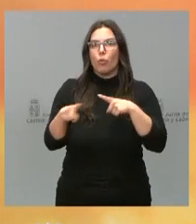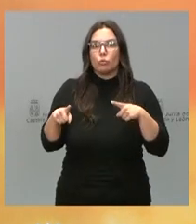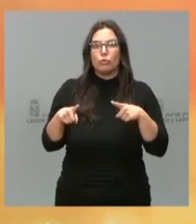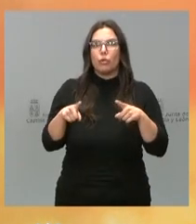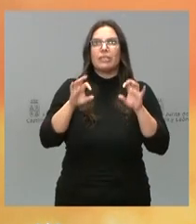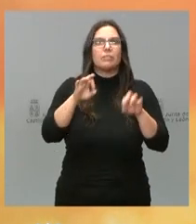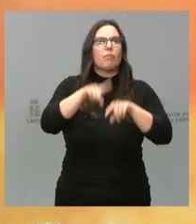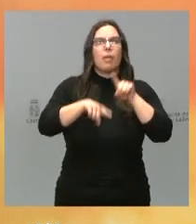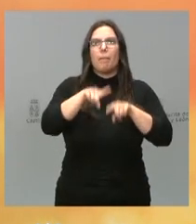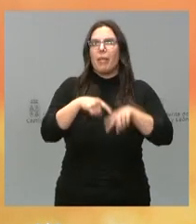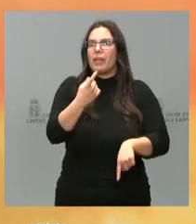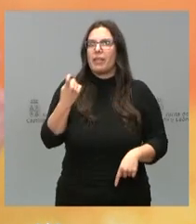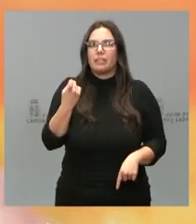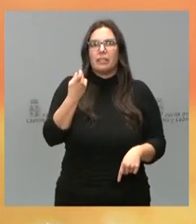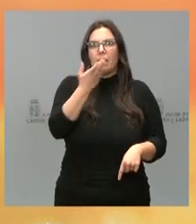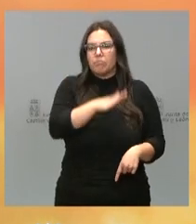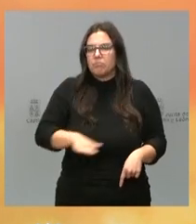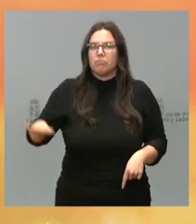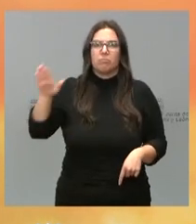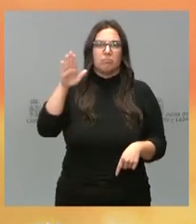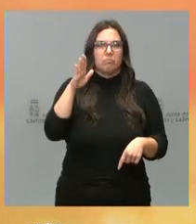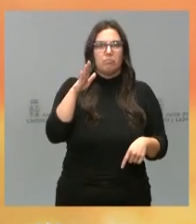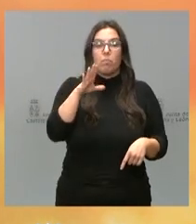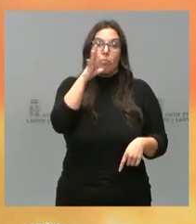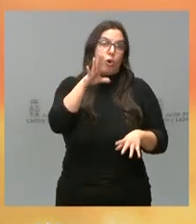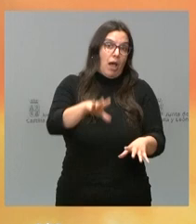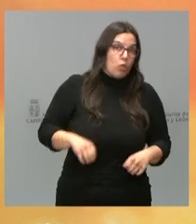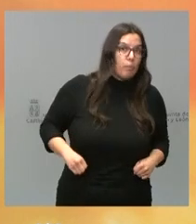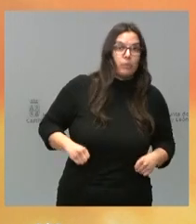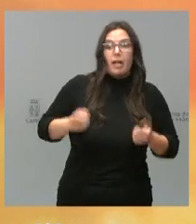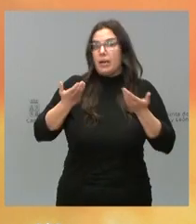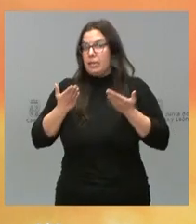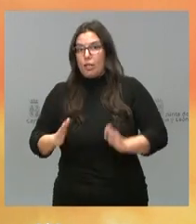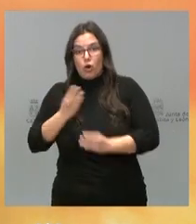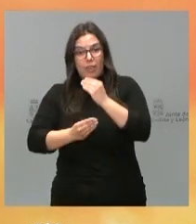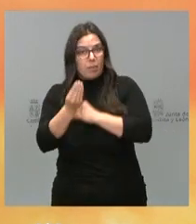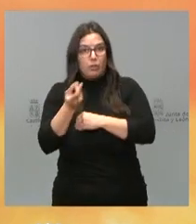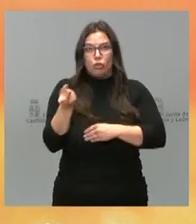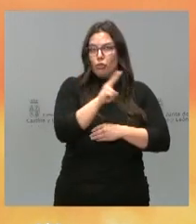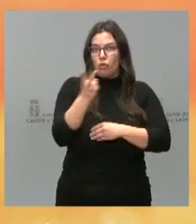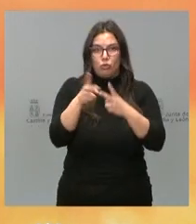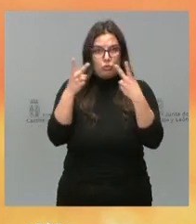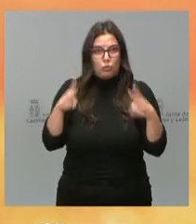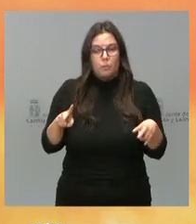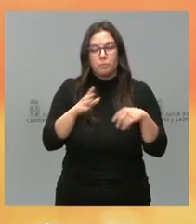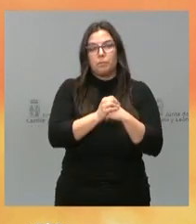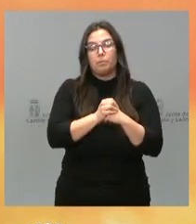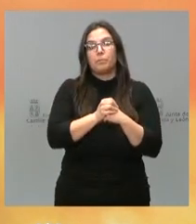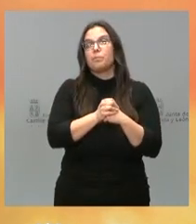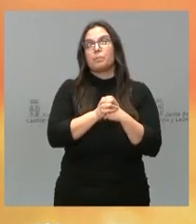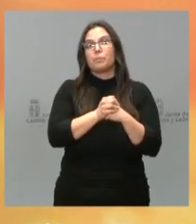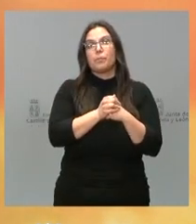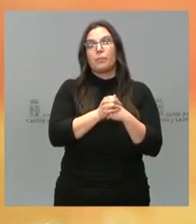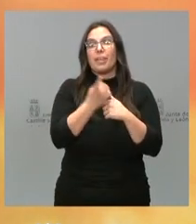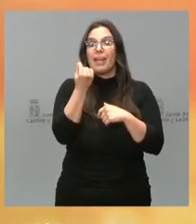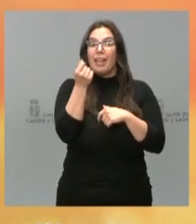necesiten los menores bien por adopción bien por nacimiento el importe va a